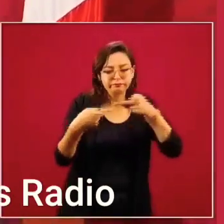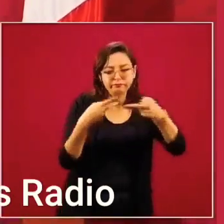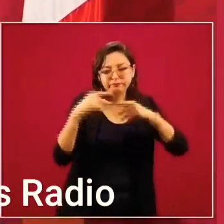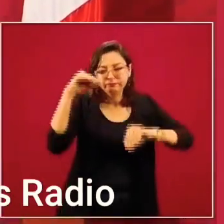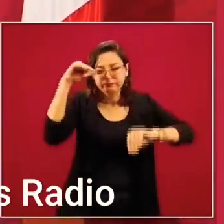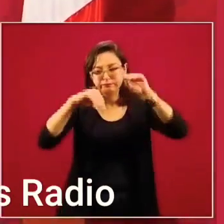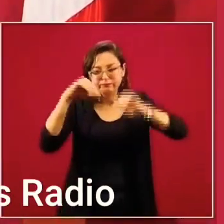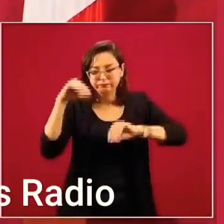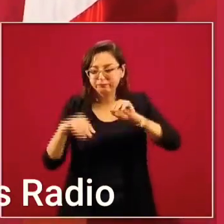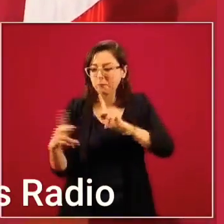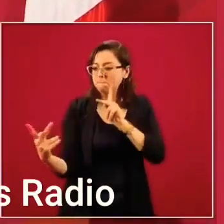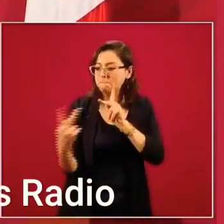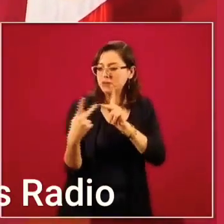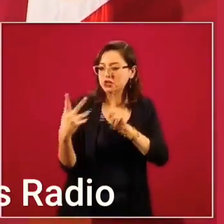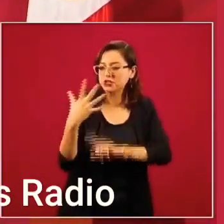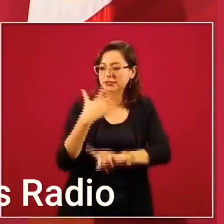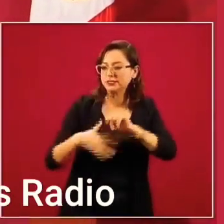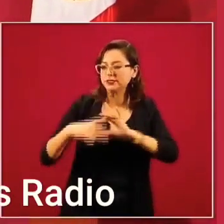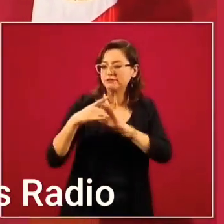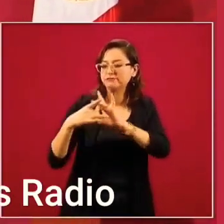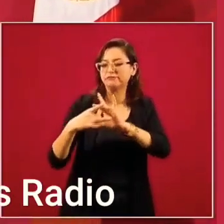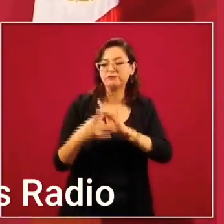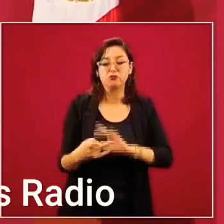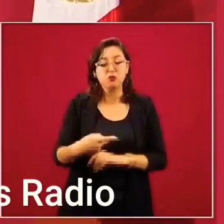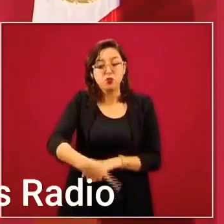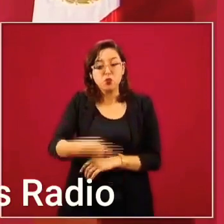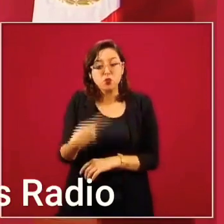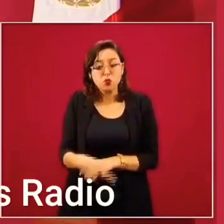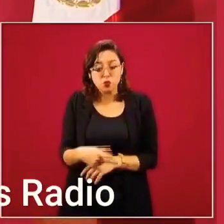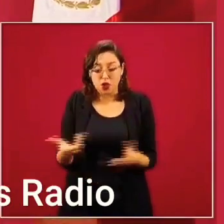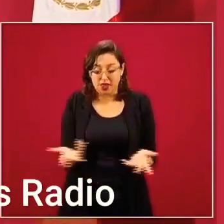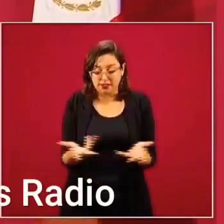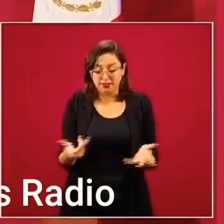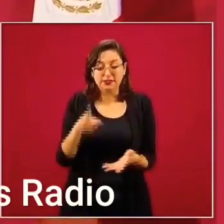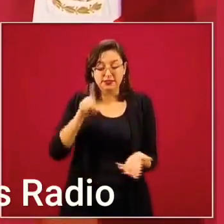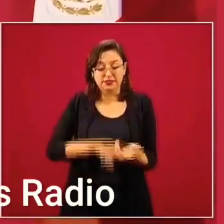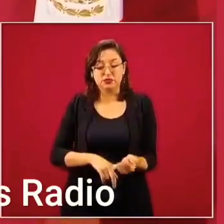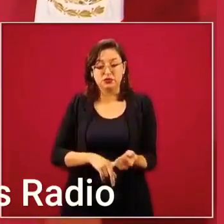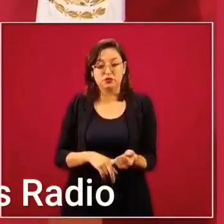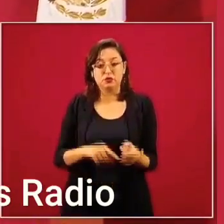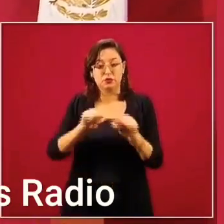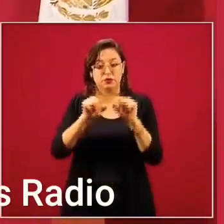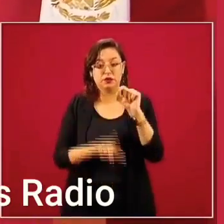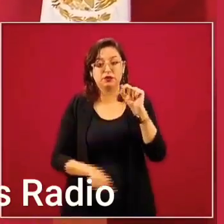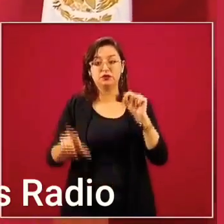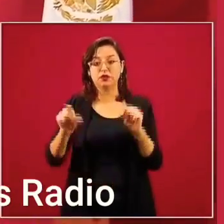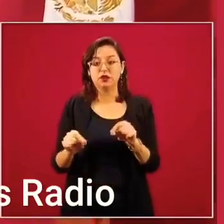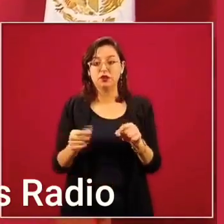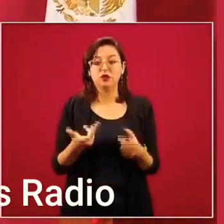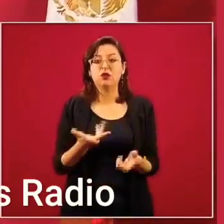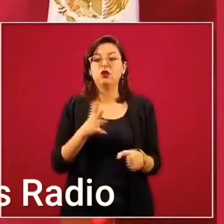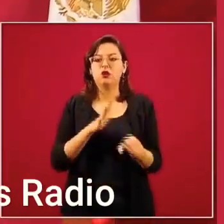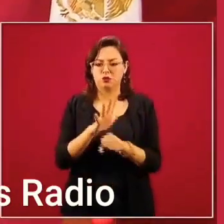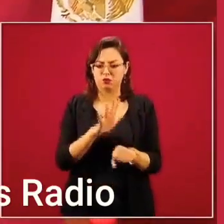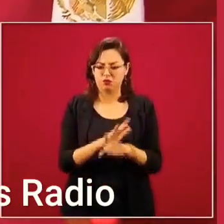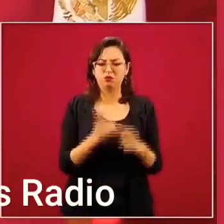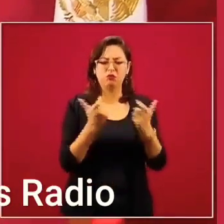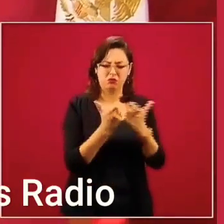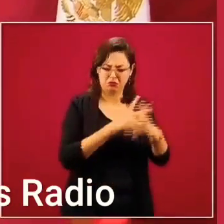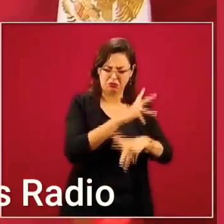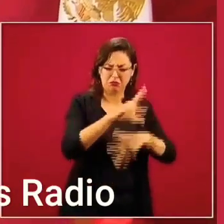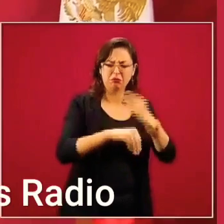lo que se está llevando a cabo en el país. Es medir el crecimiento económico, pero